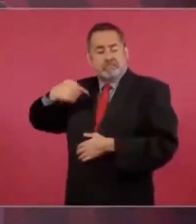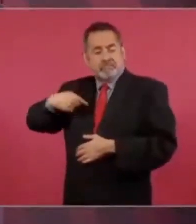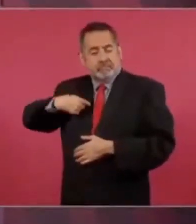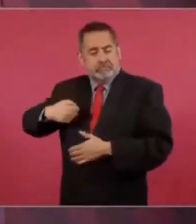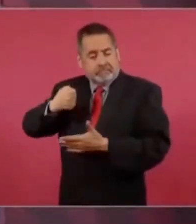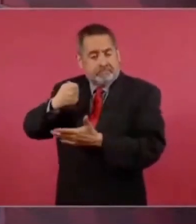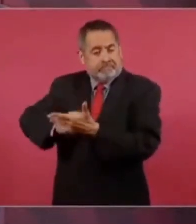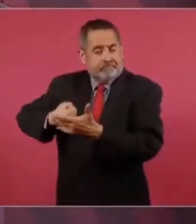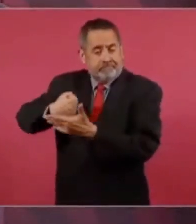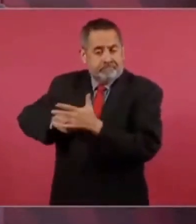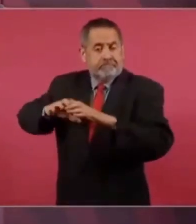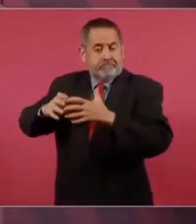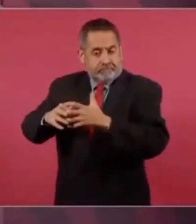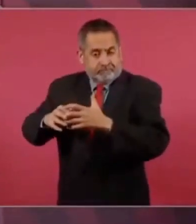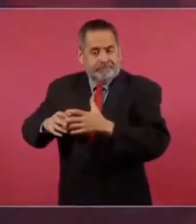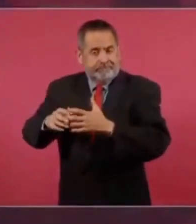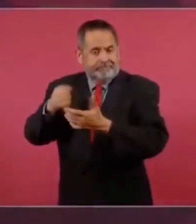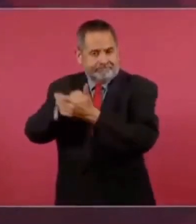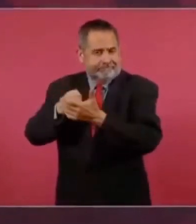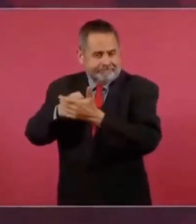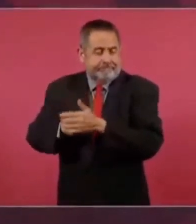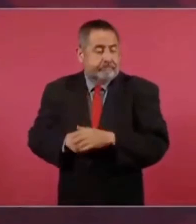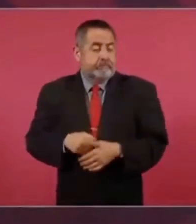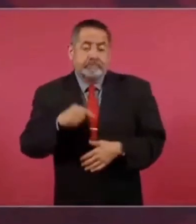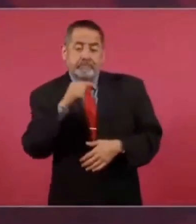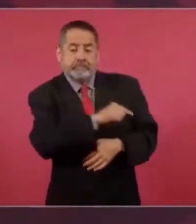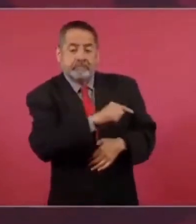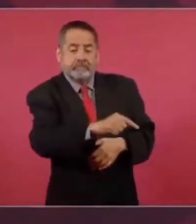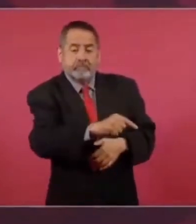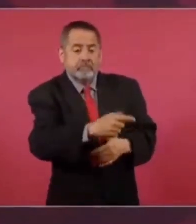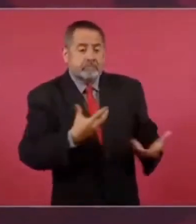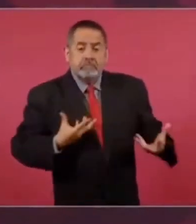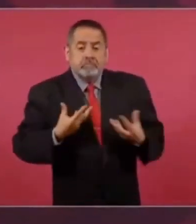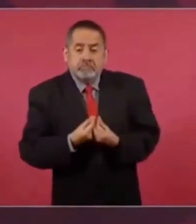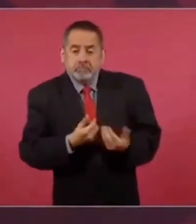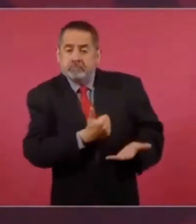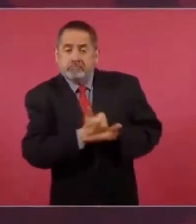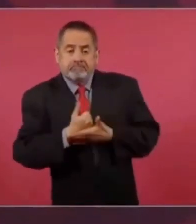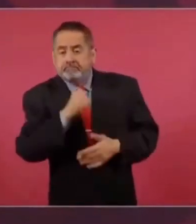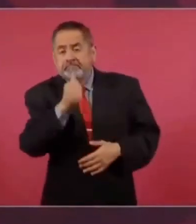esas organizaciones no estaban con nosotros,